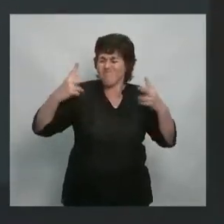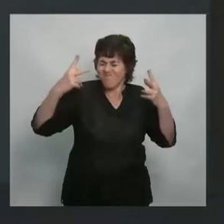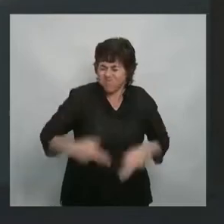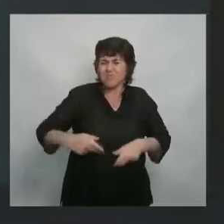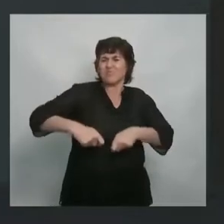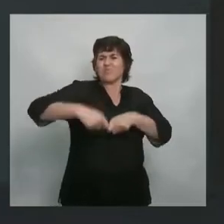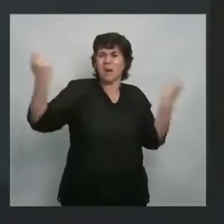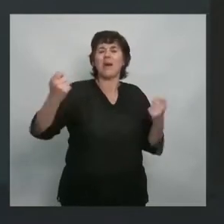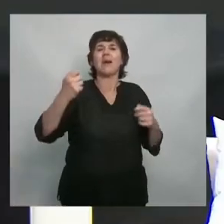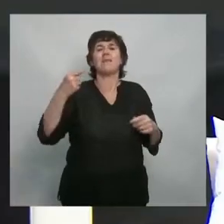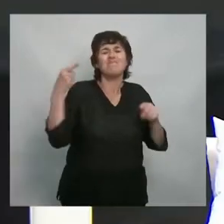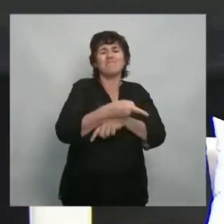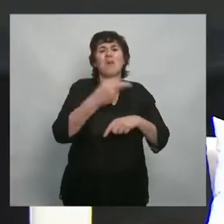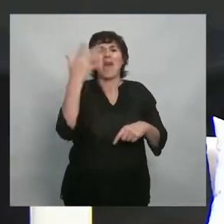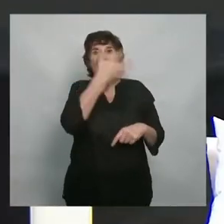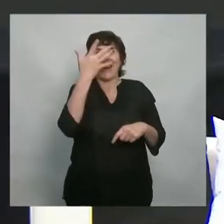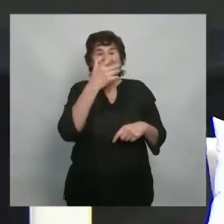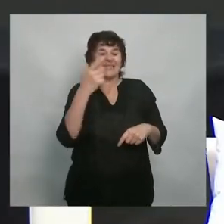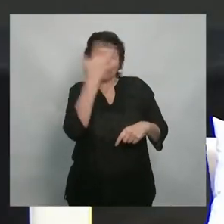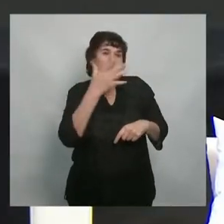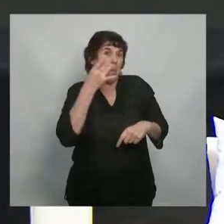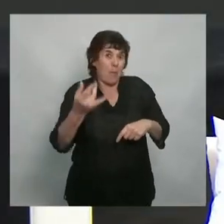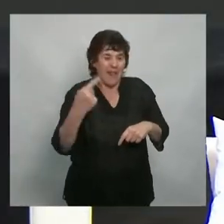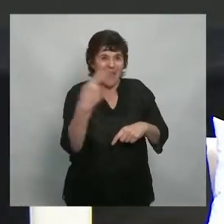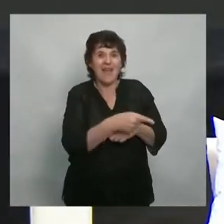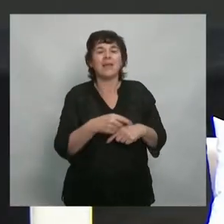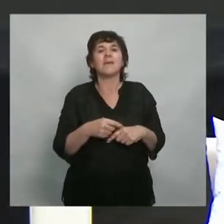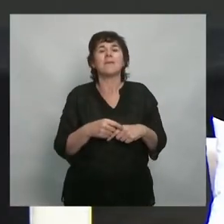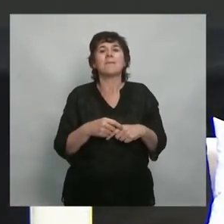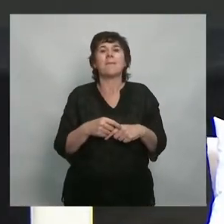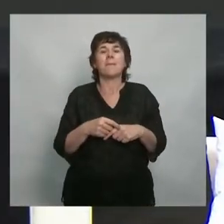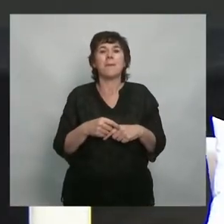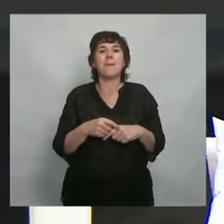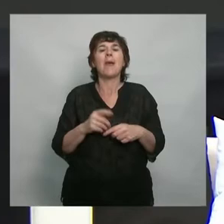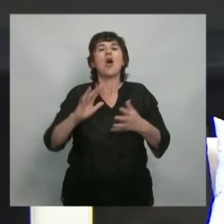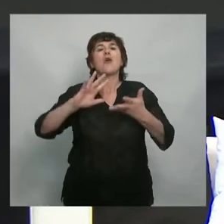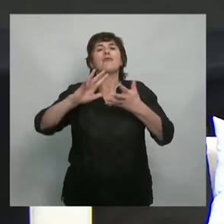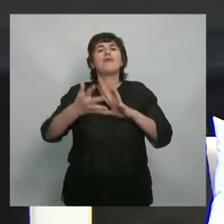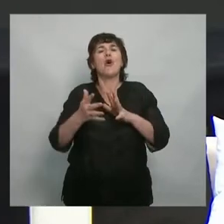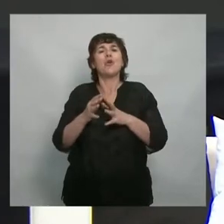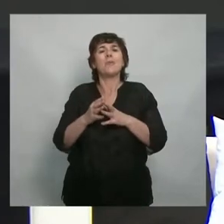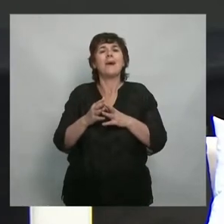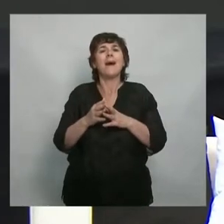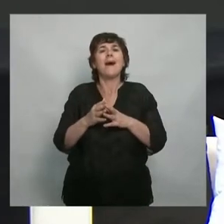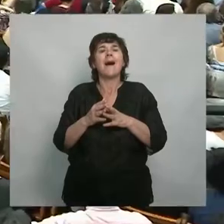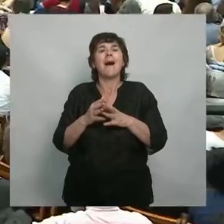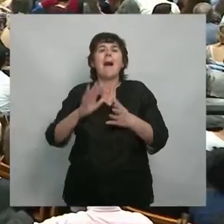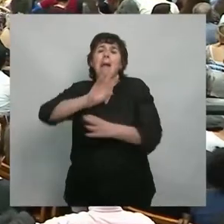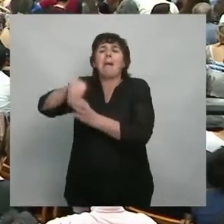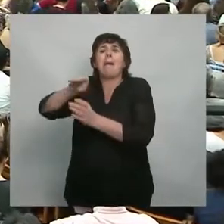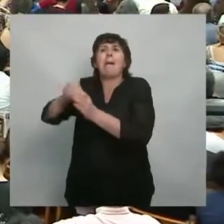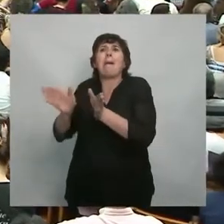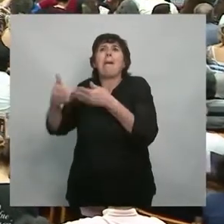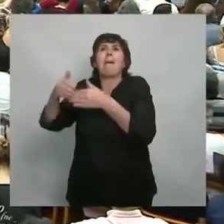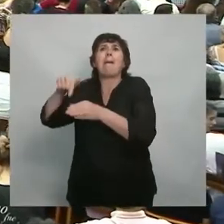es también romper con una manera de encajonar de una manera la riqueza que